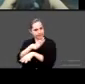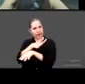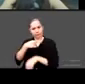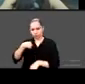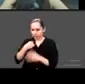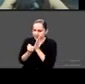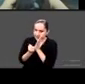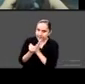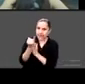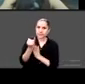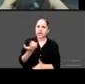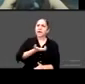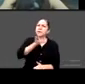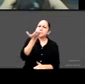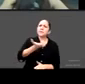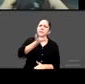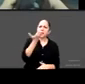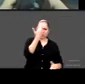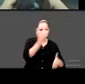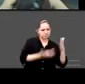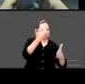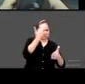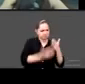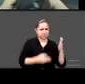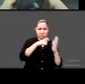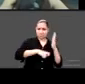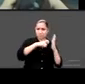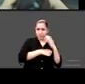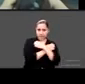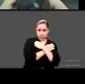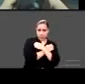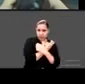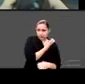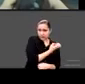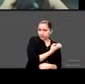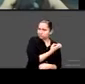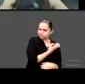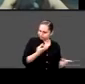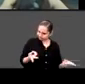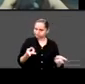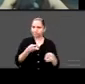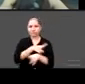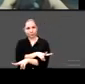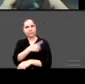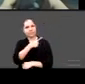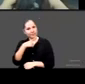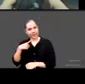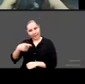todos podemos sumarnos a esta necesidad de cambio a favor de la infancia,